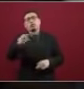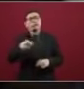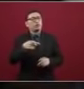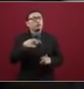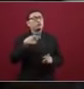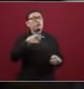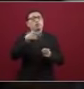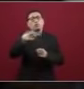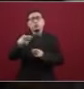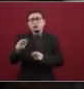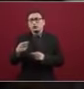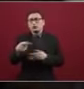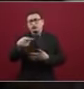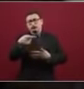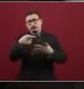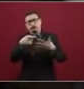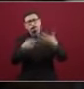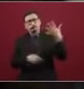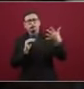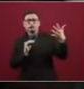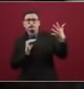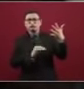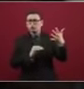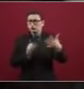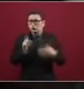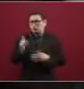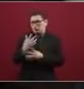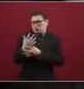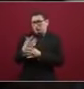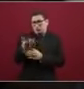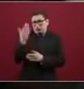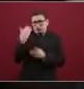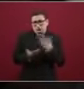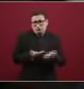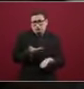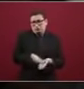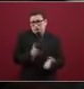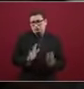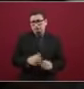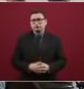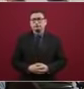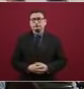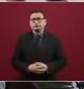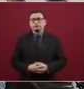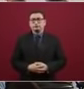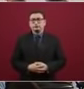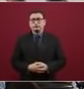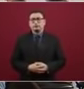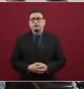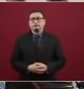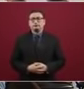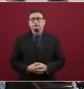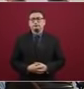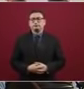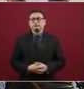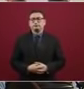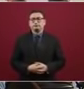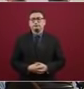sería ampliar en los catálogos que usted mismo presentó al Poder Legislativo. Muchas gracias.